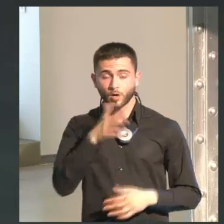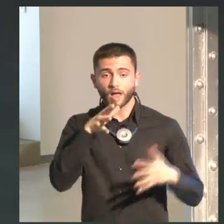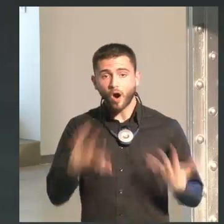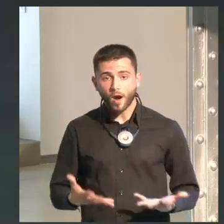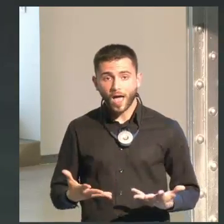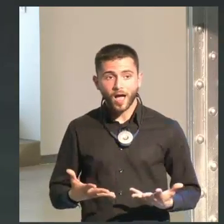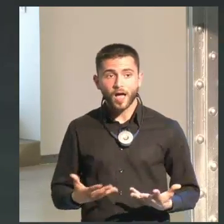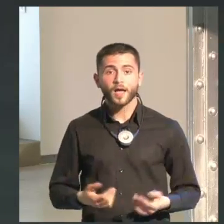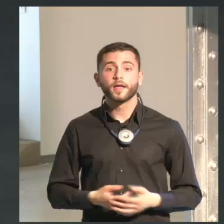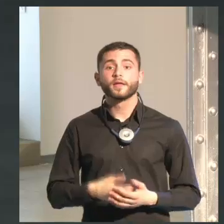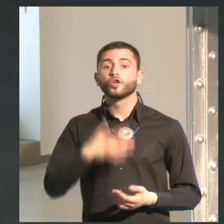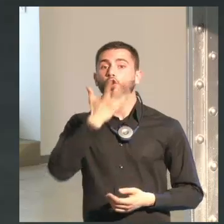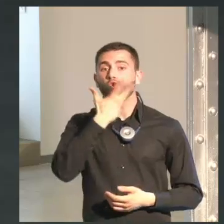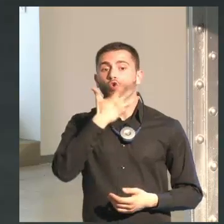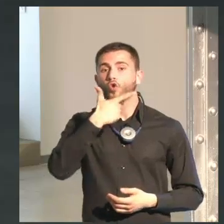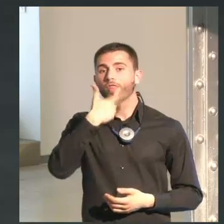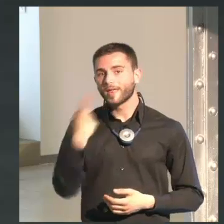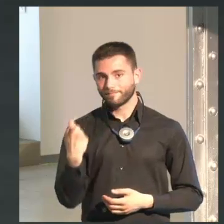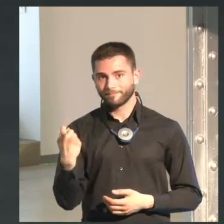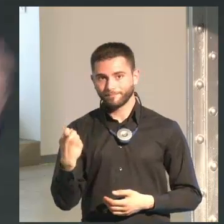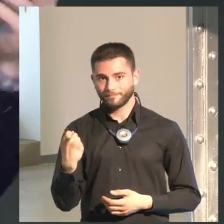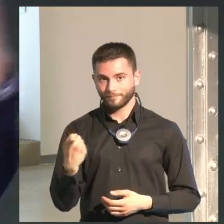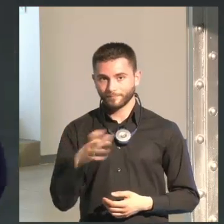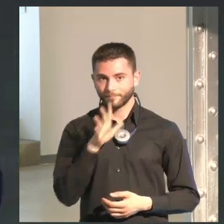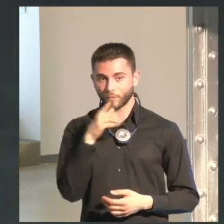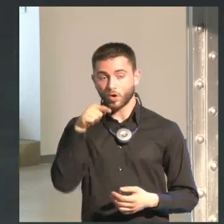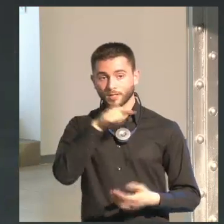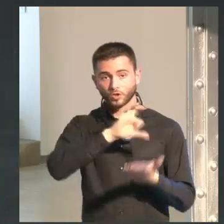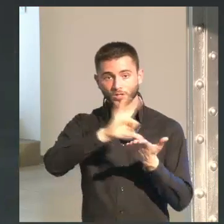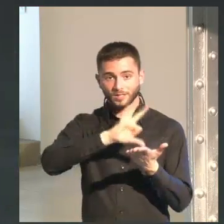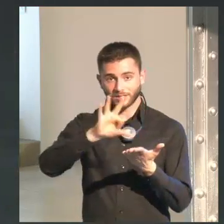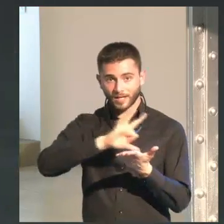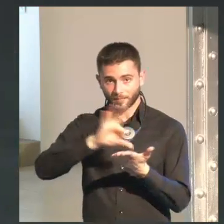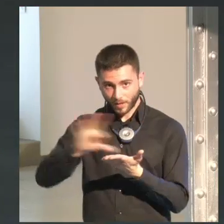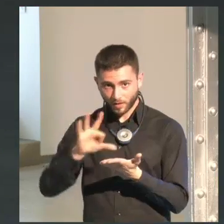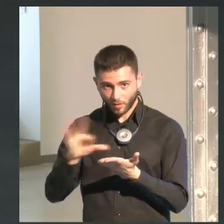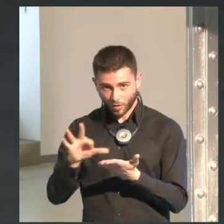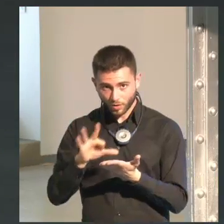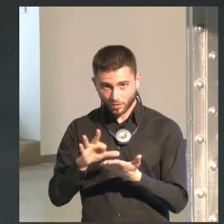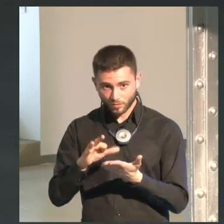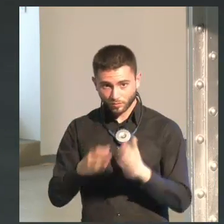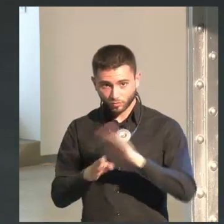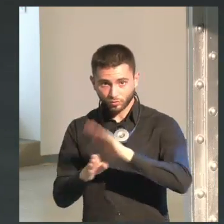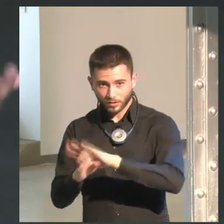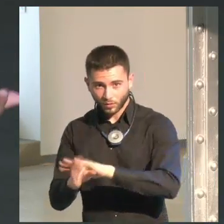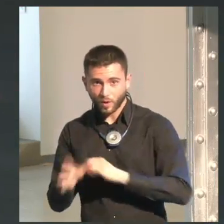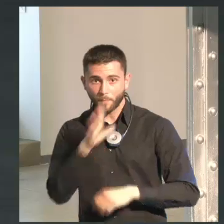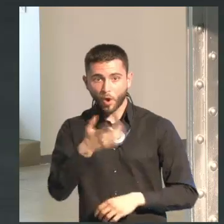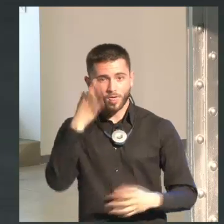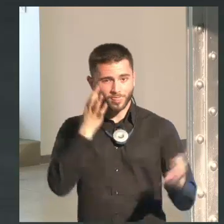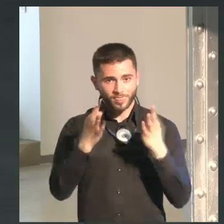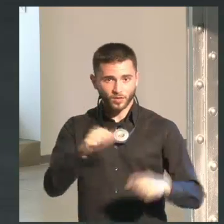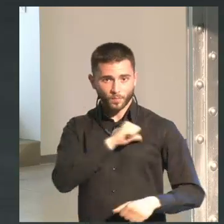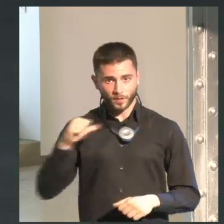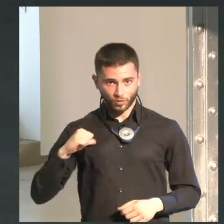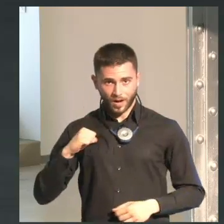es desconocimiento de que esos servicios se están, digamos, retroalimentando en base a datos personales y que a lo mejor